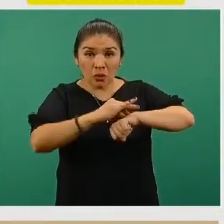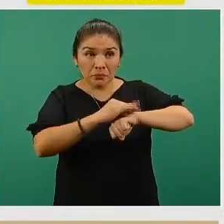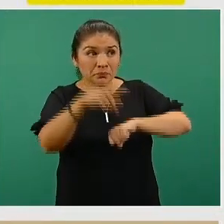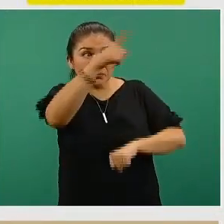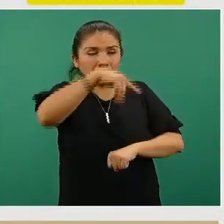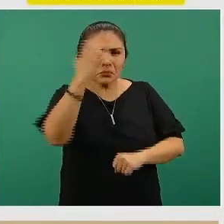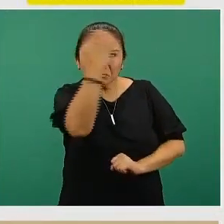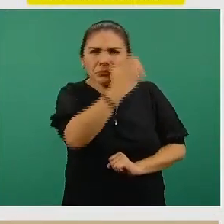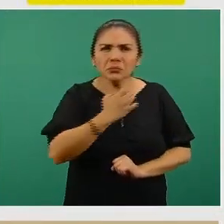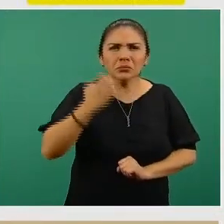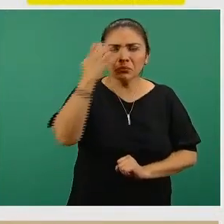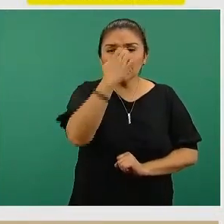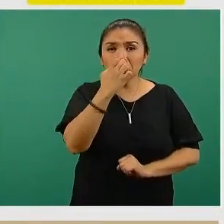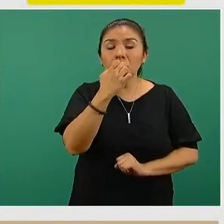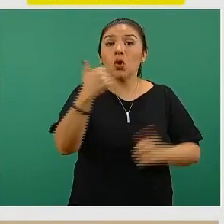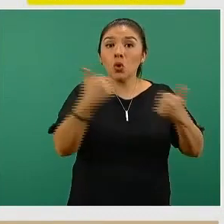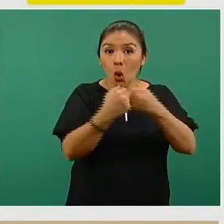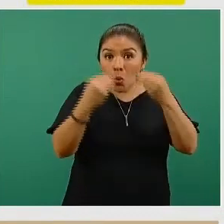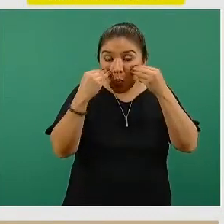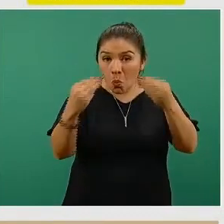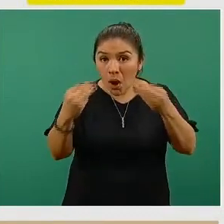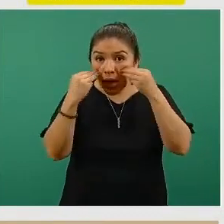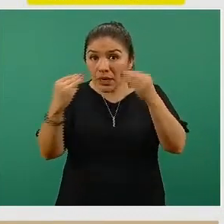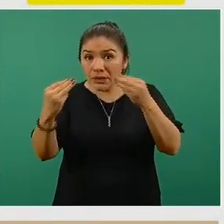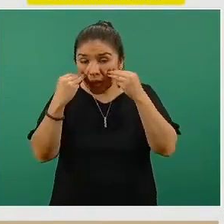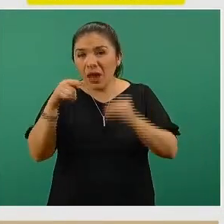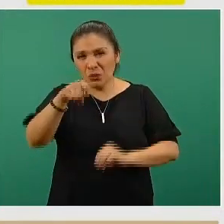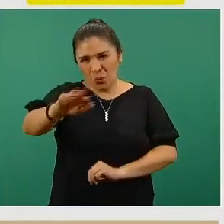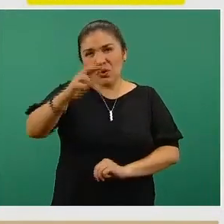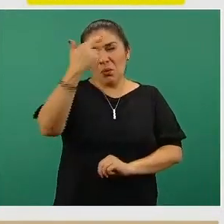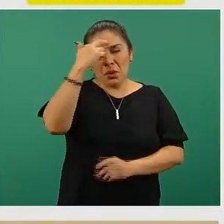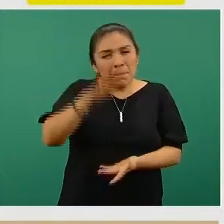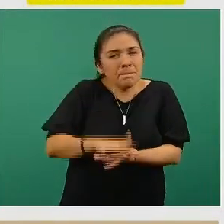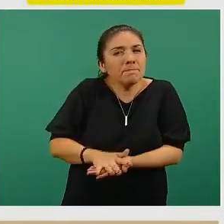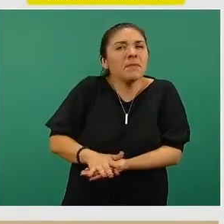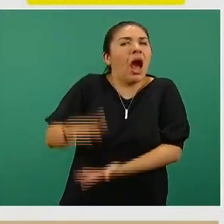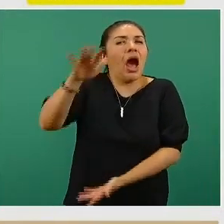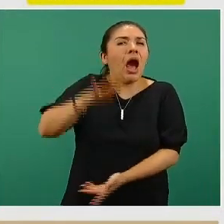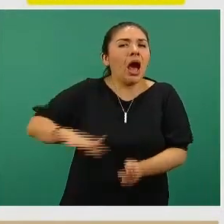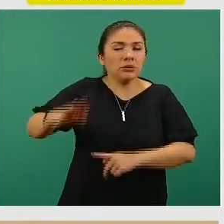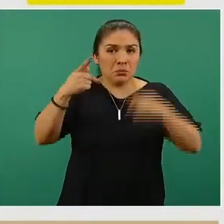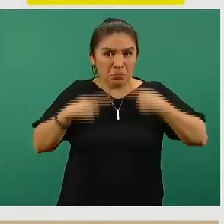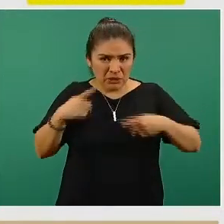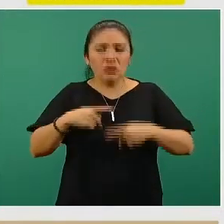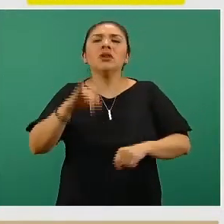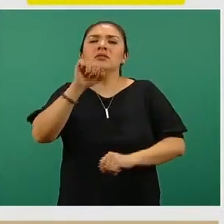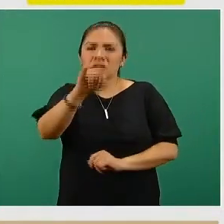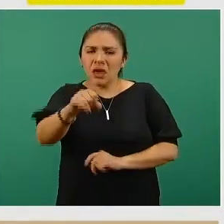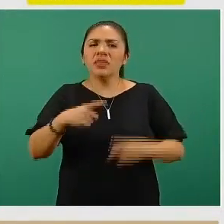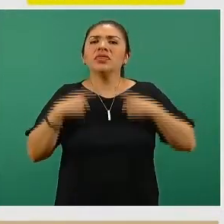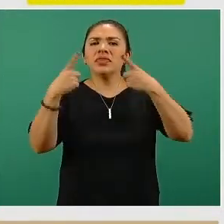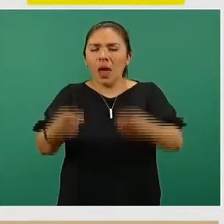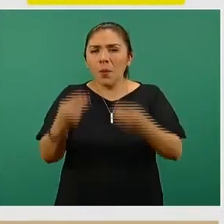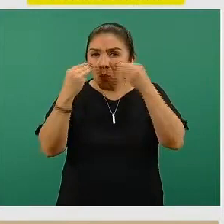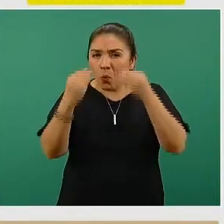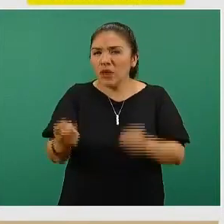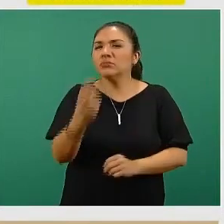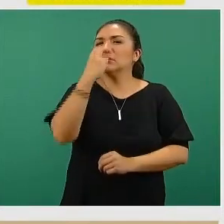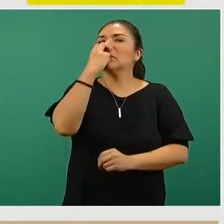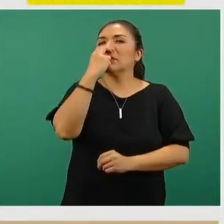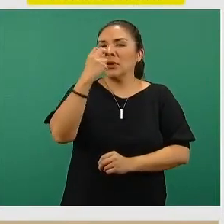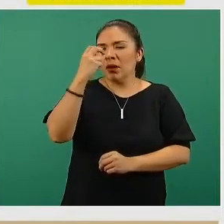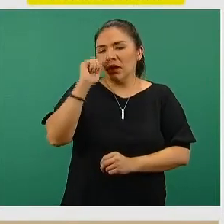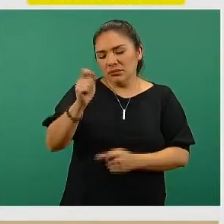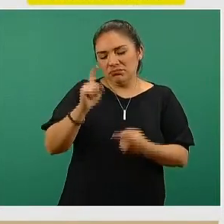criterios, y a los que se les tomó muestra, que también recordar que a la gran mayoría se les está tomando muestras, tanto